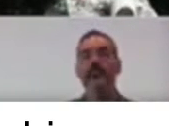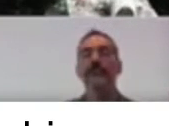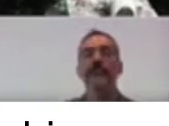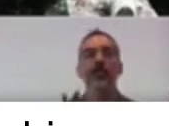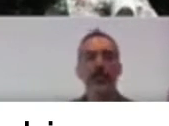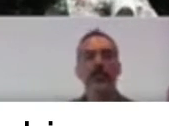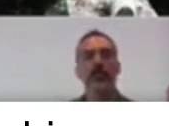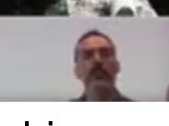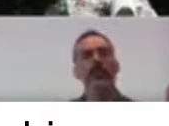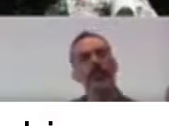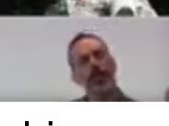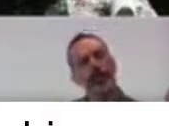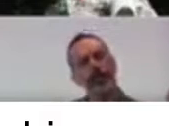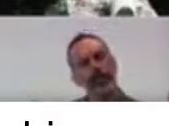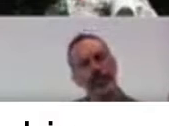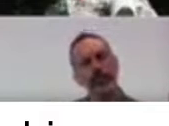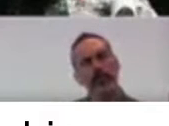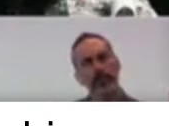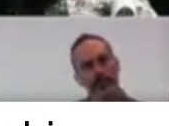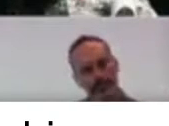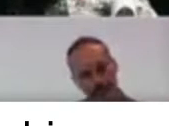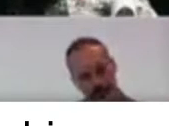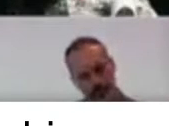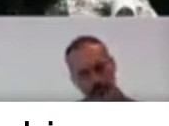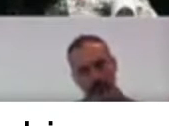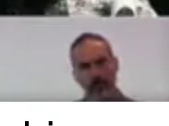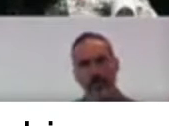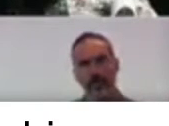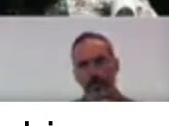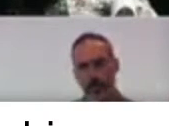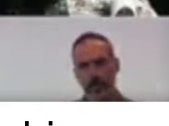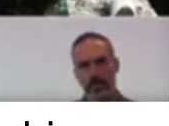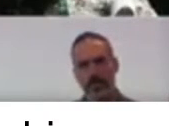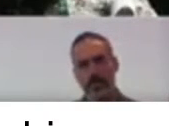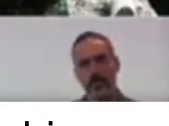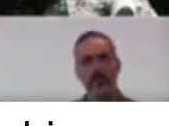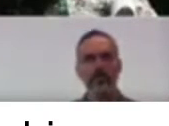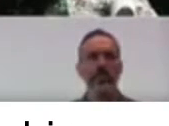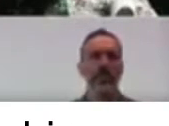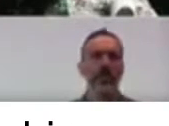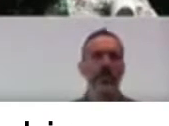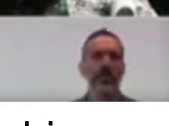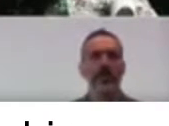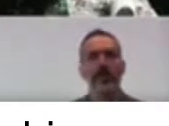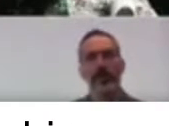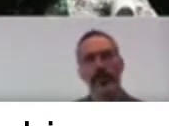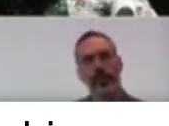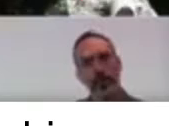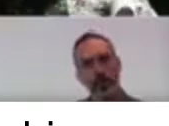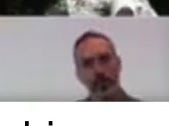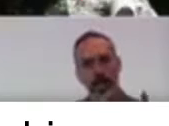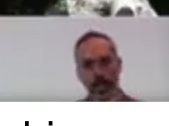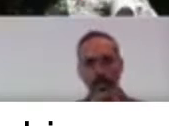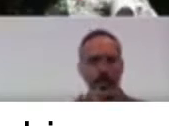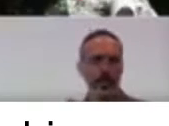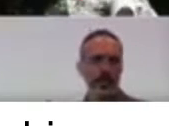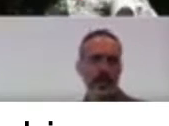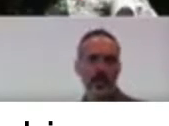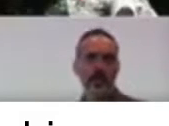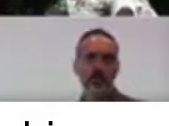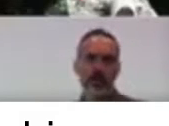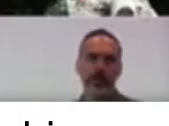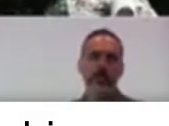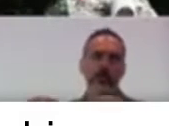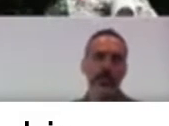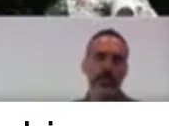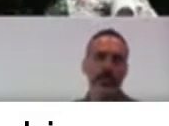del estado por la construcción y entrega de casas a los afectados. Y como este hecho, amigas y amigos,